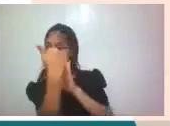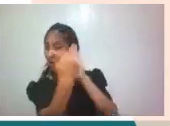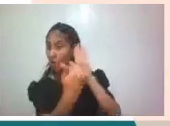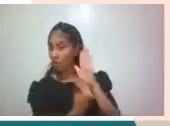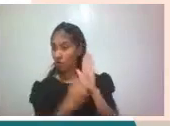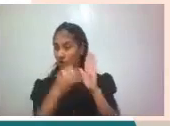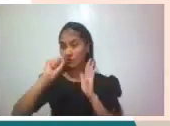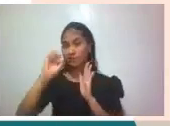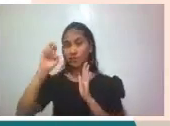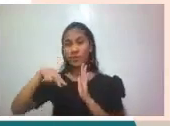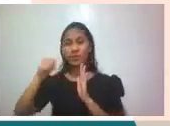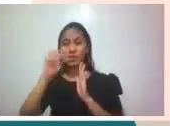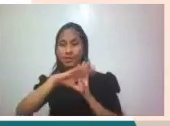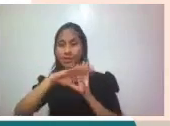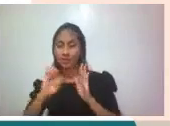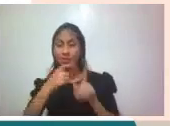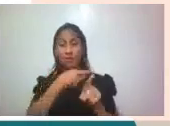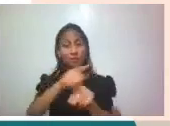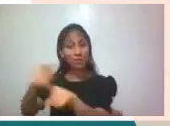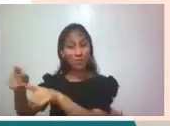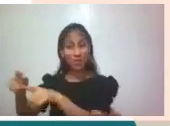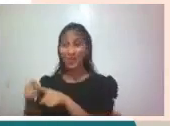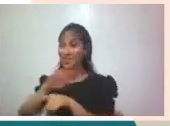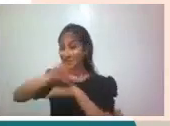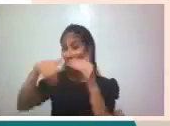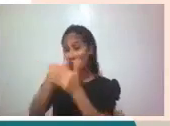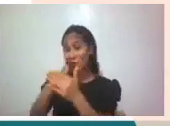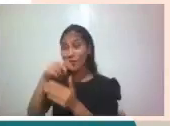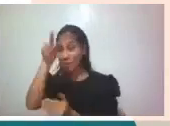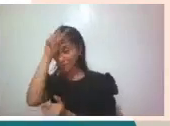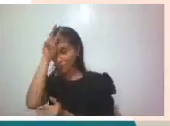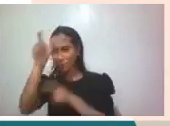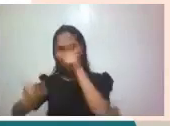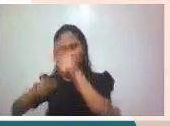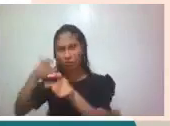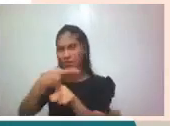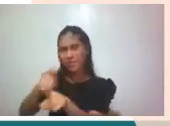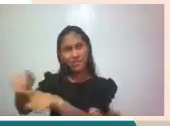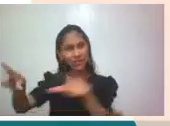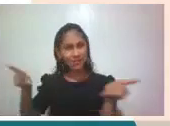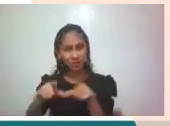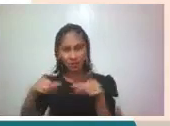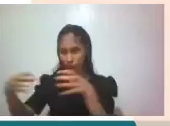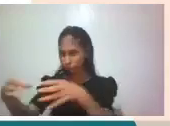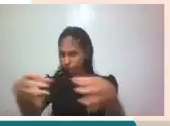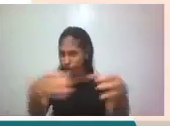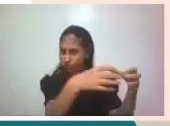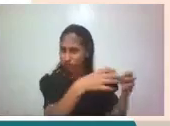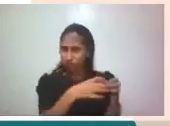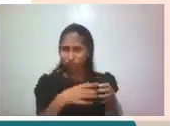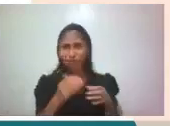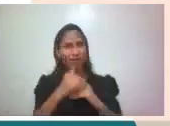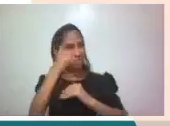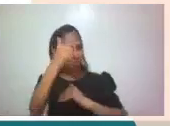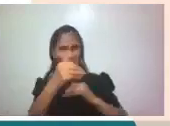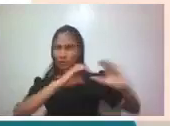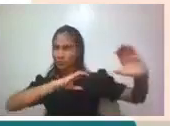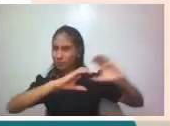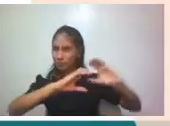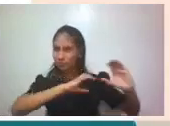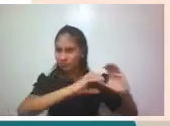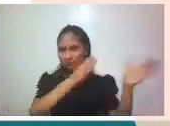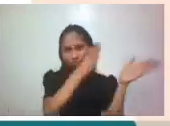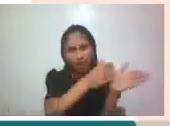SENACE con los pueblos indígenas originarios. Y el principal objetivo era poder fortalecer las capacidades de estos